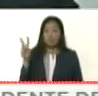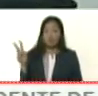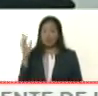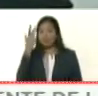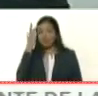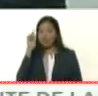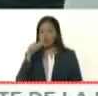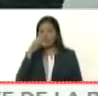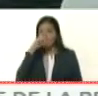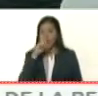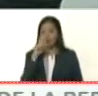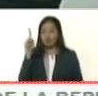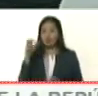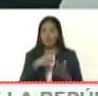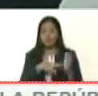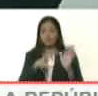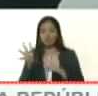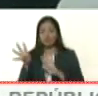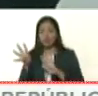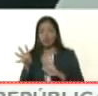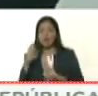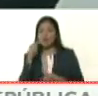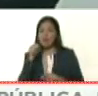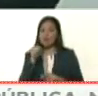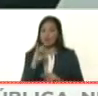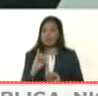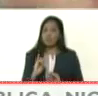año 2019. Y estos son